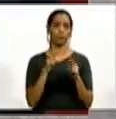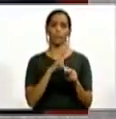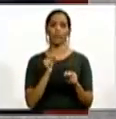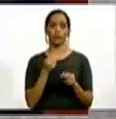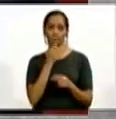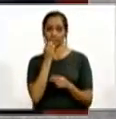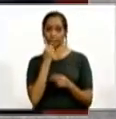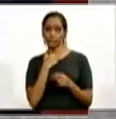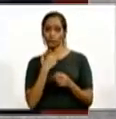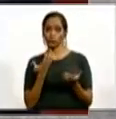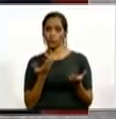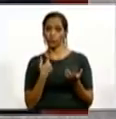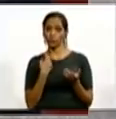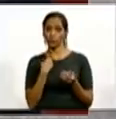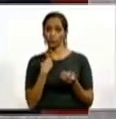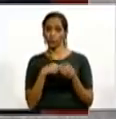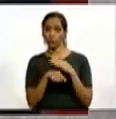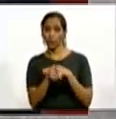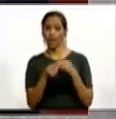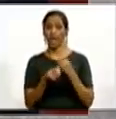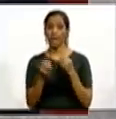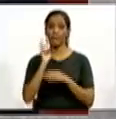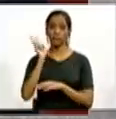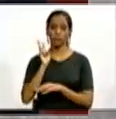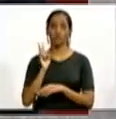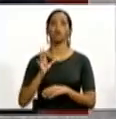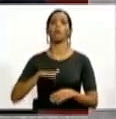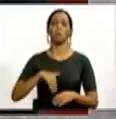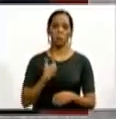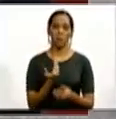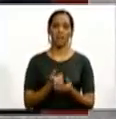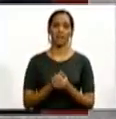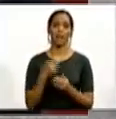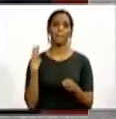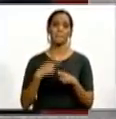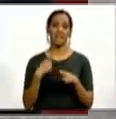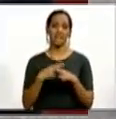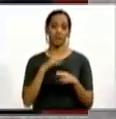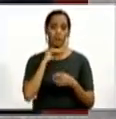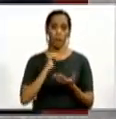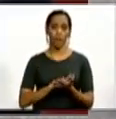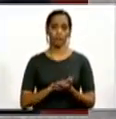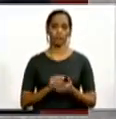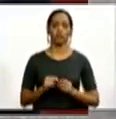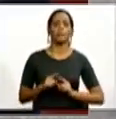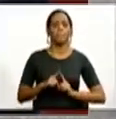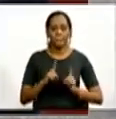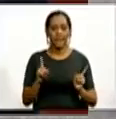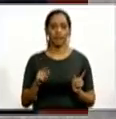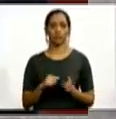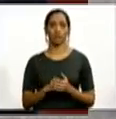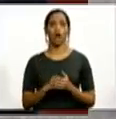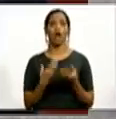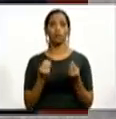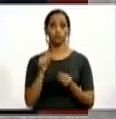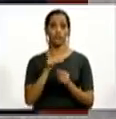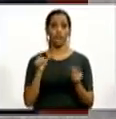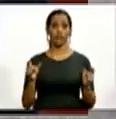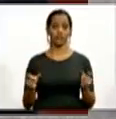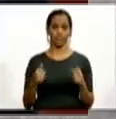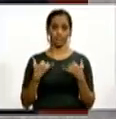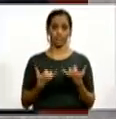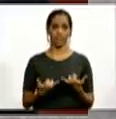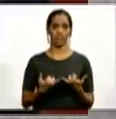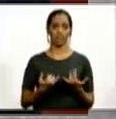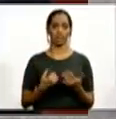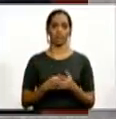porque las consecuencias de hacerlo, estando en Venezuela, posiblemente los pongan en riesgo de muerte. Uh-huh. Pero hay mucha gente que ya está convencida